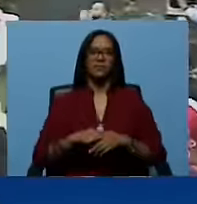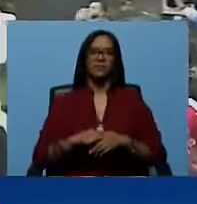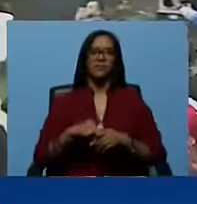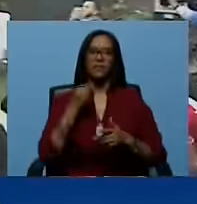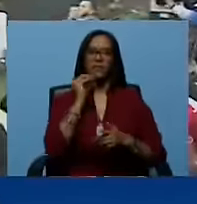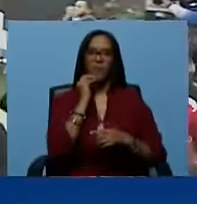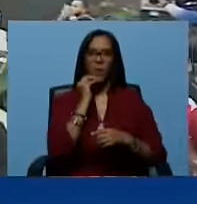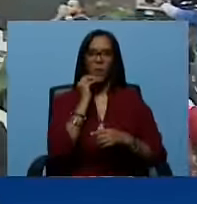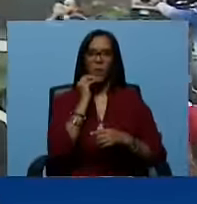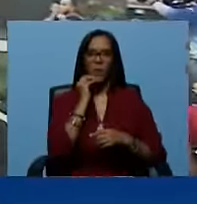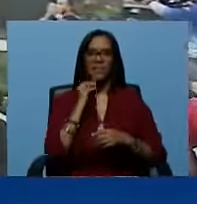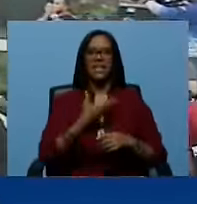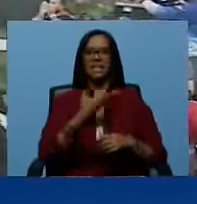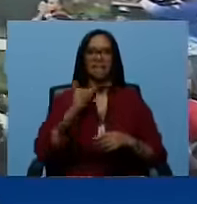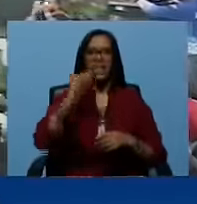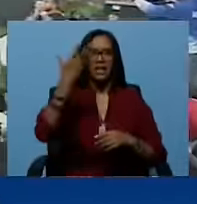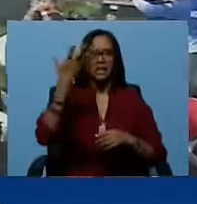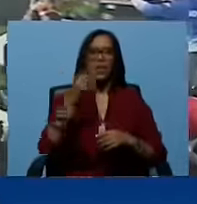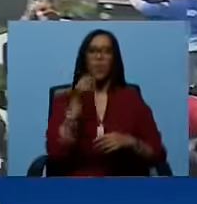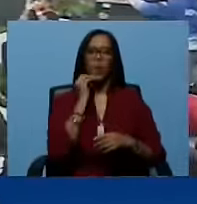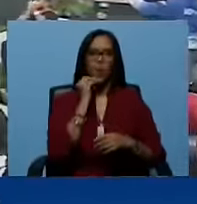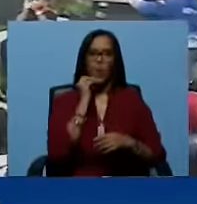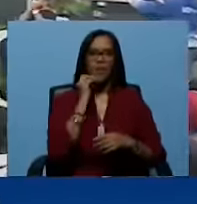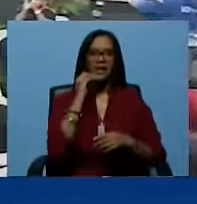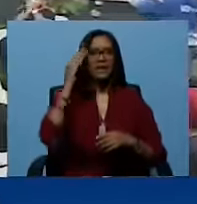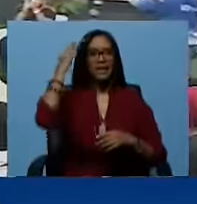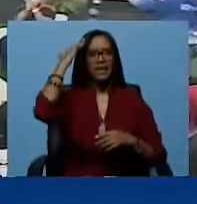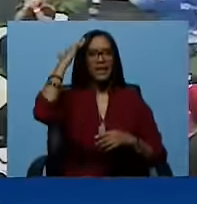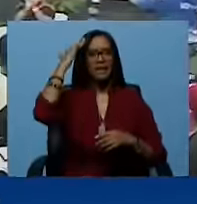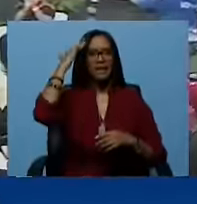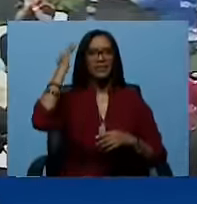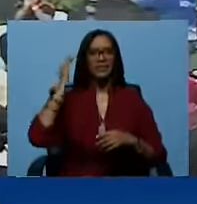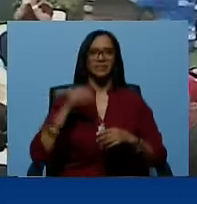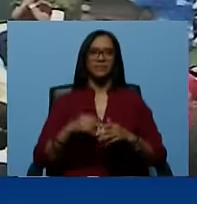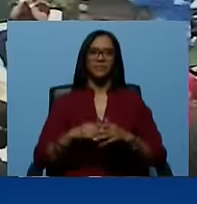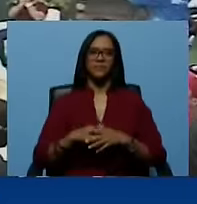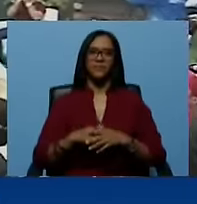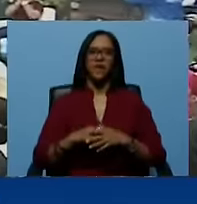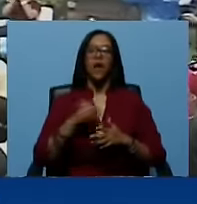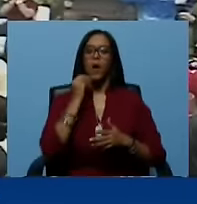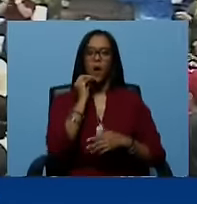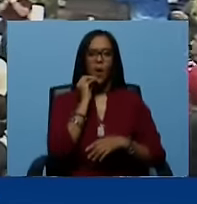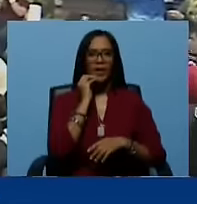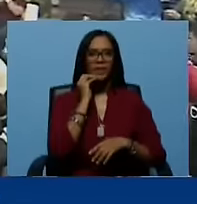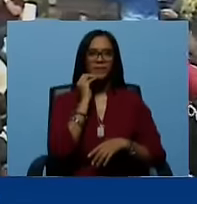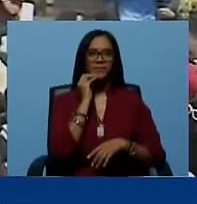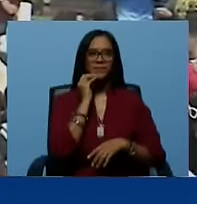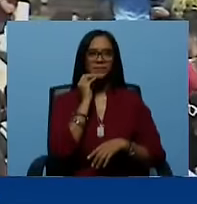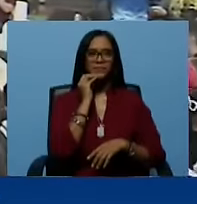Joven de espíritu, joven de mente, joven